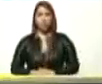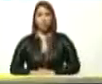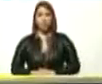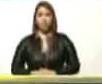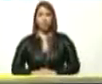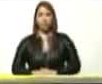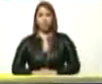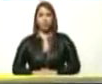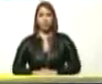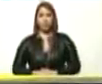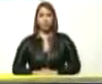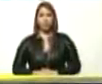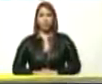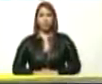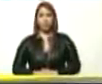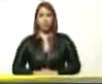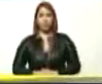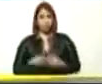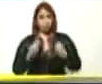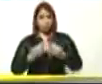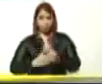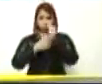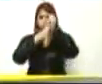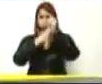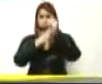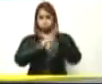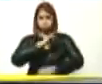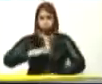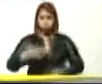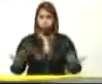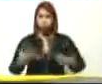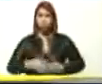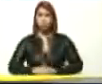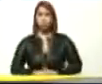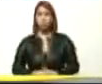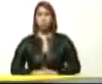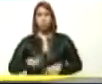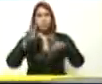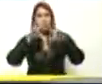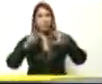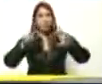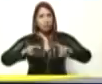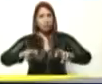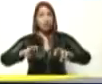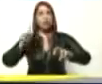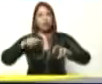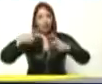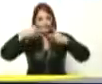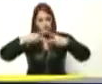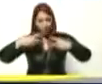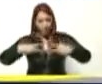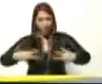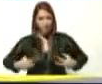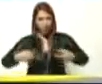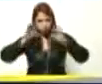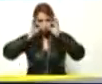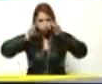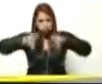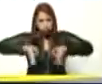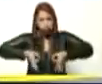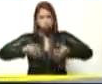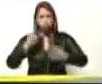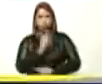compañera como líder, lideresa revisándose revisándose a lo individual